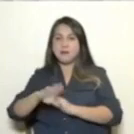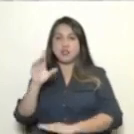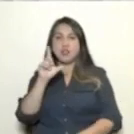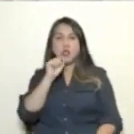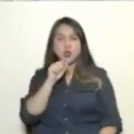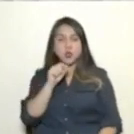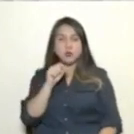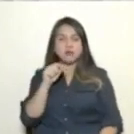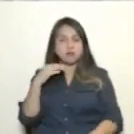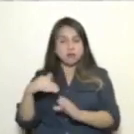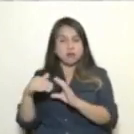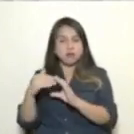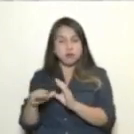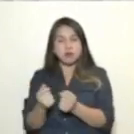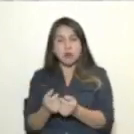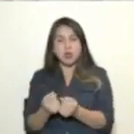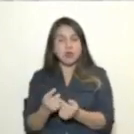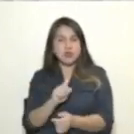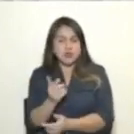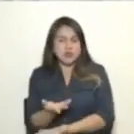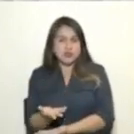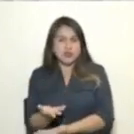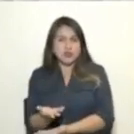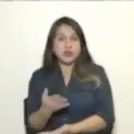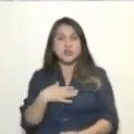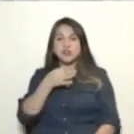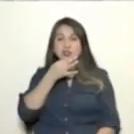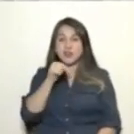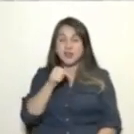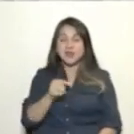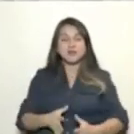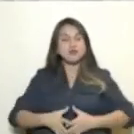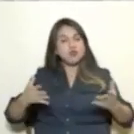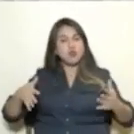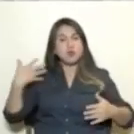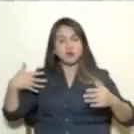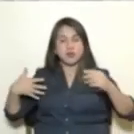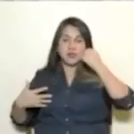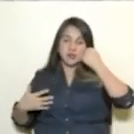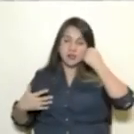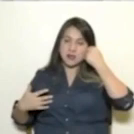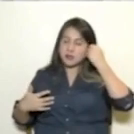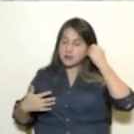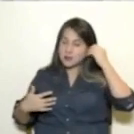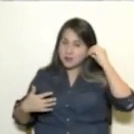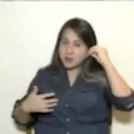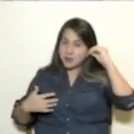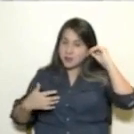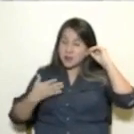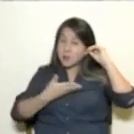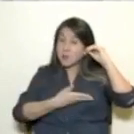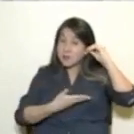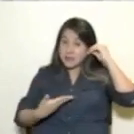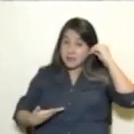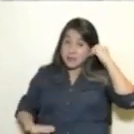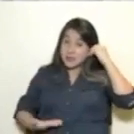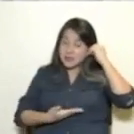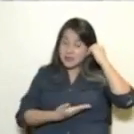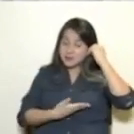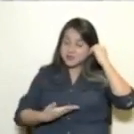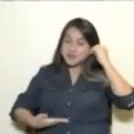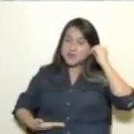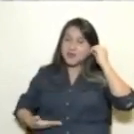tweets? No, eso no. Entonces, yo digo aquí, es muy importante. Tiene que haber un presidente que